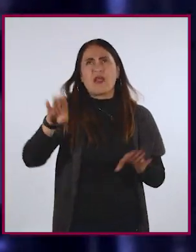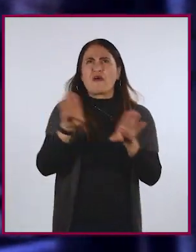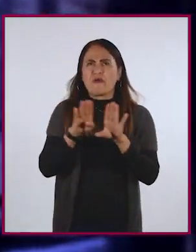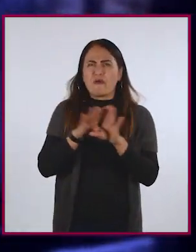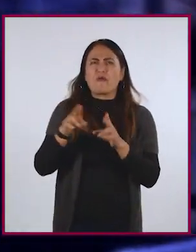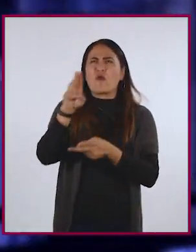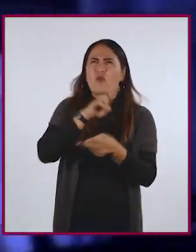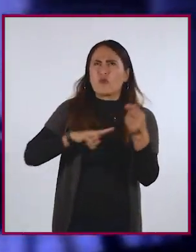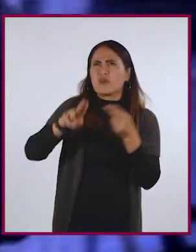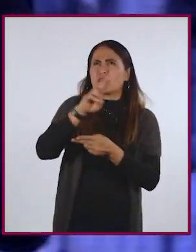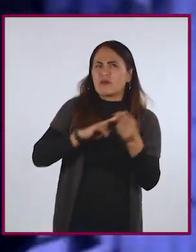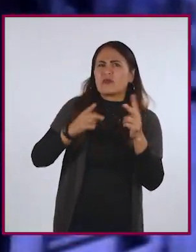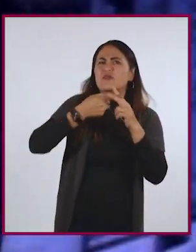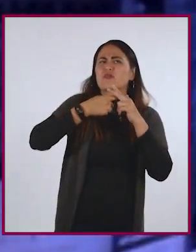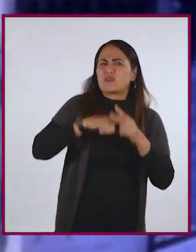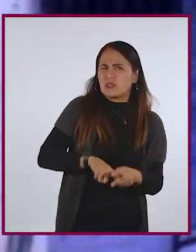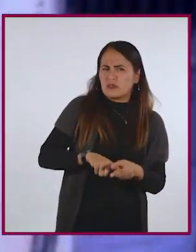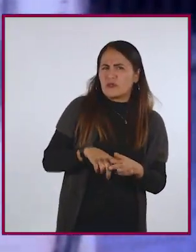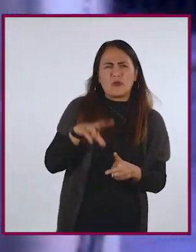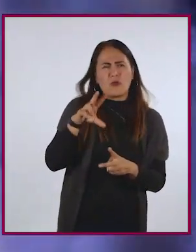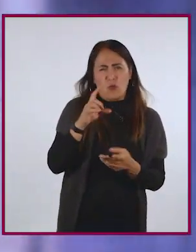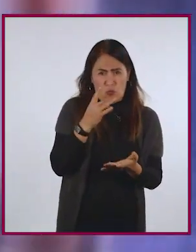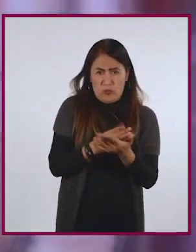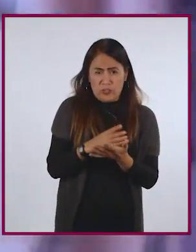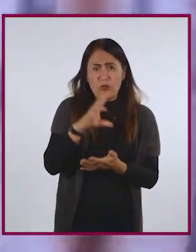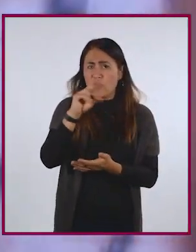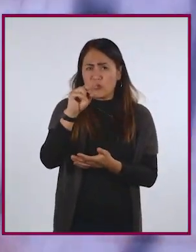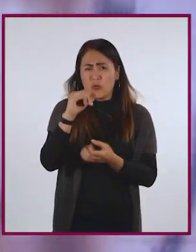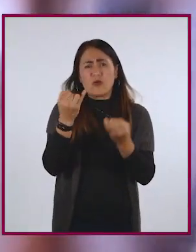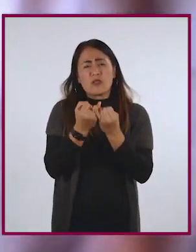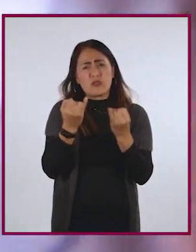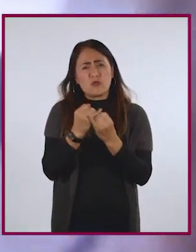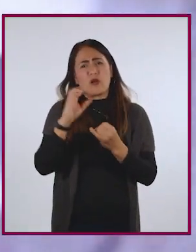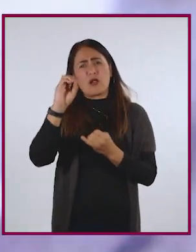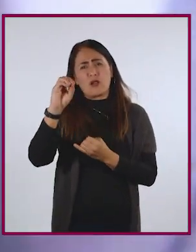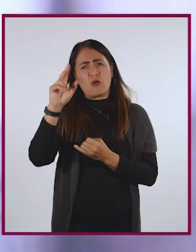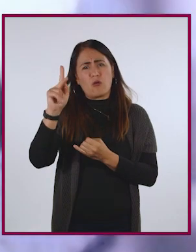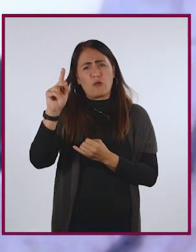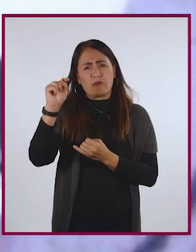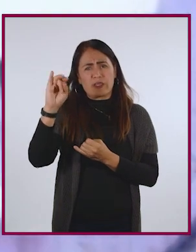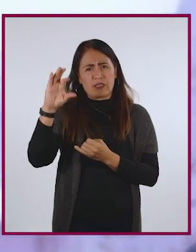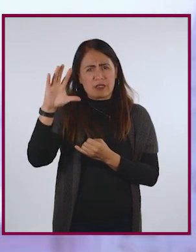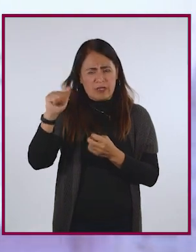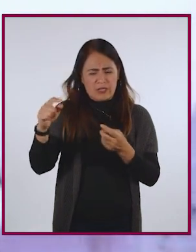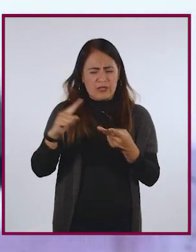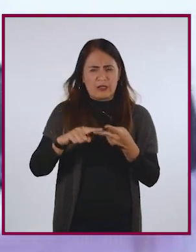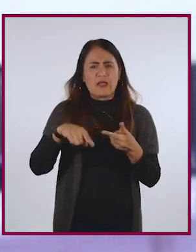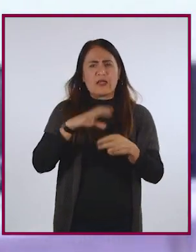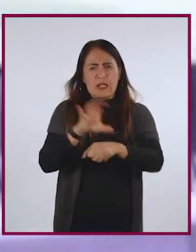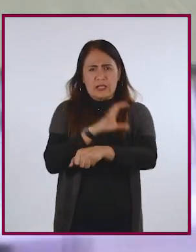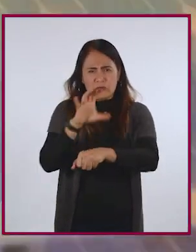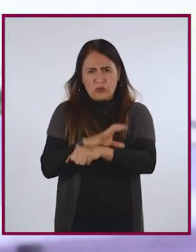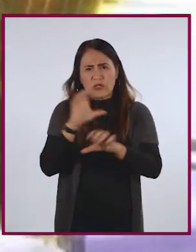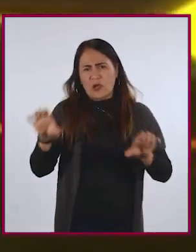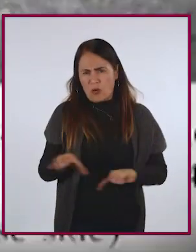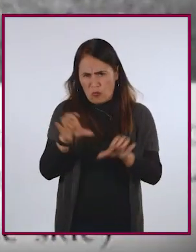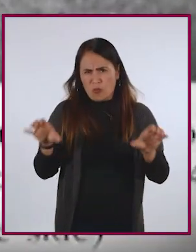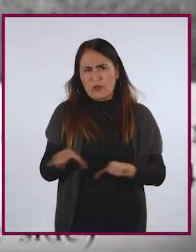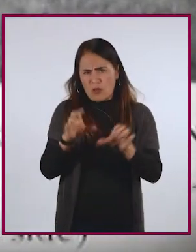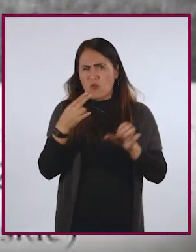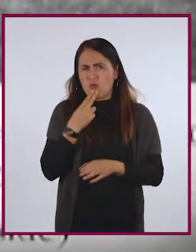sobre el origen del universo, sino que también tiene aplicaciones prácticas en la óptica, la electrónica y la